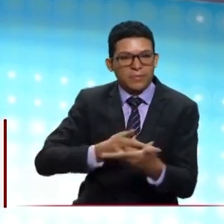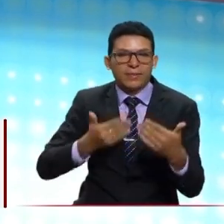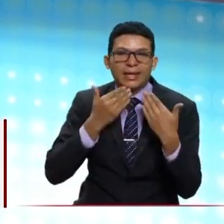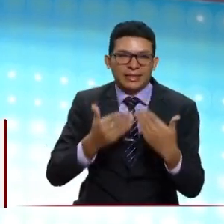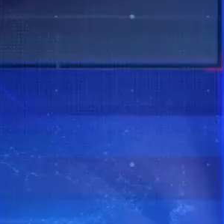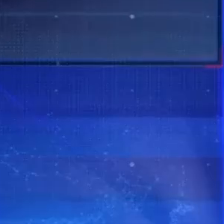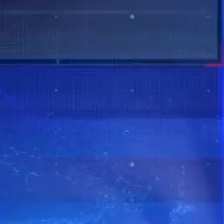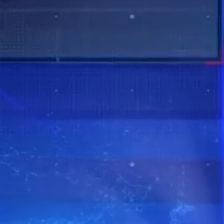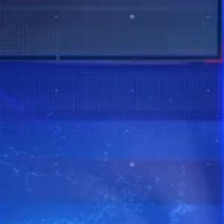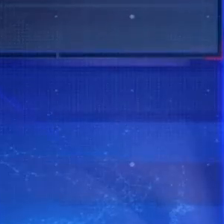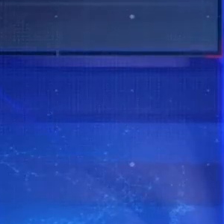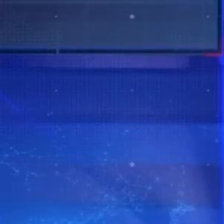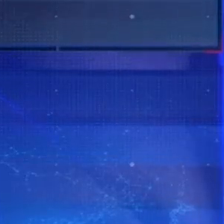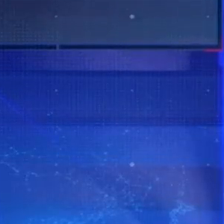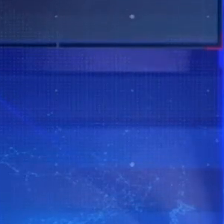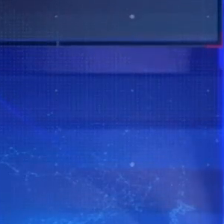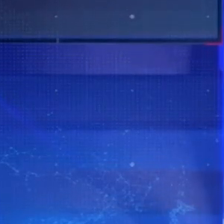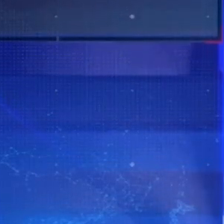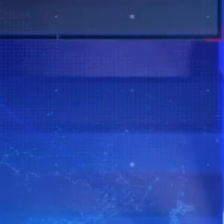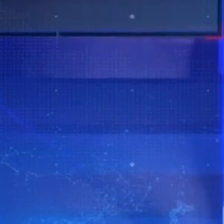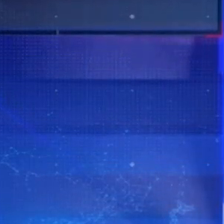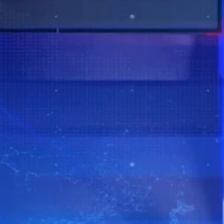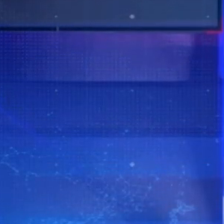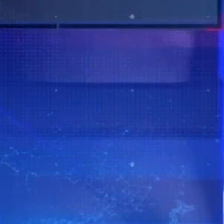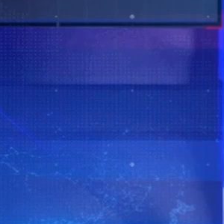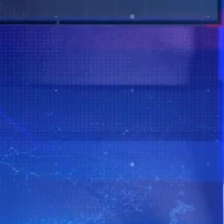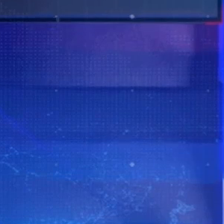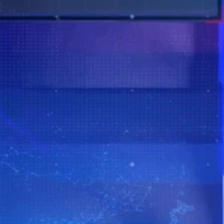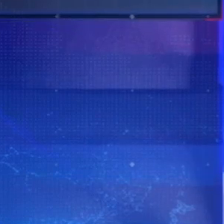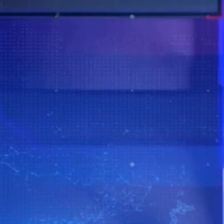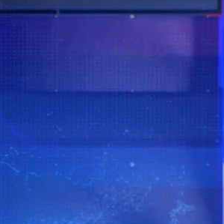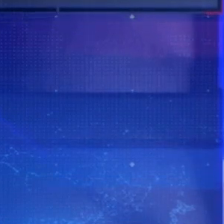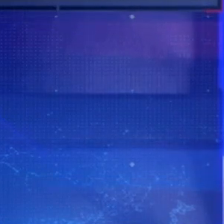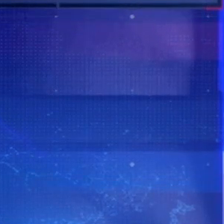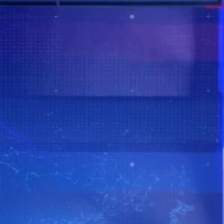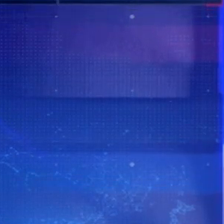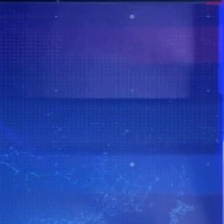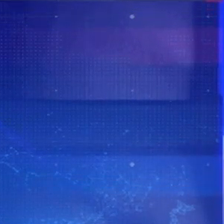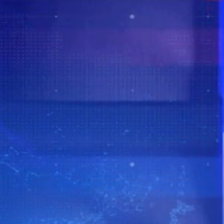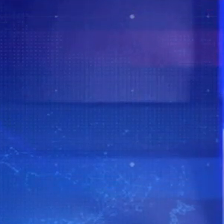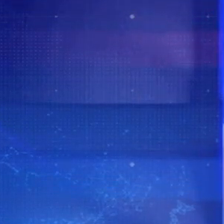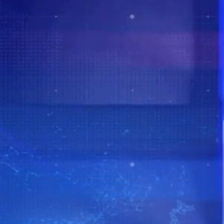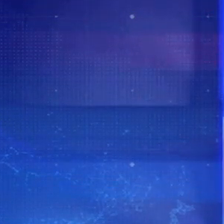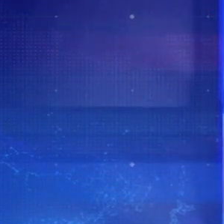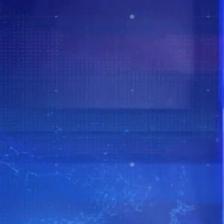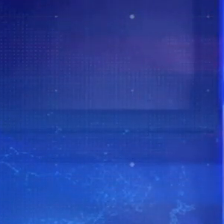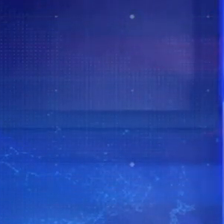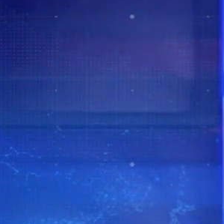muchas gracias.